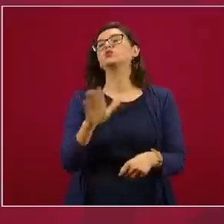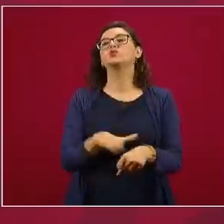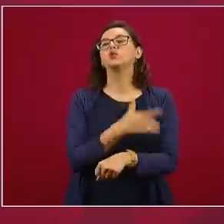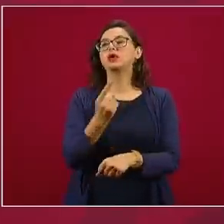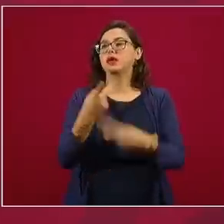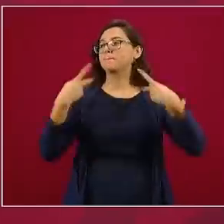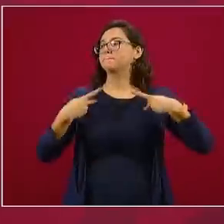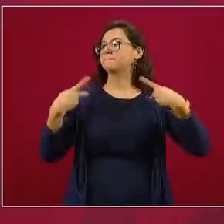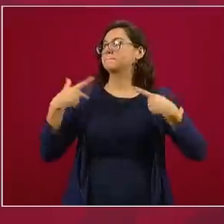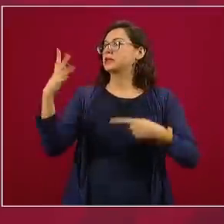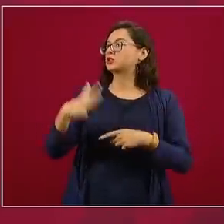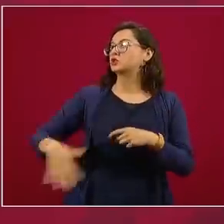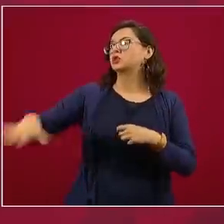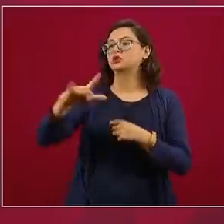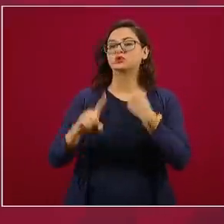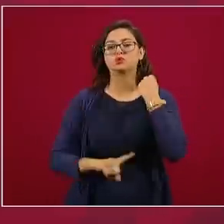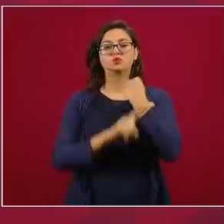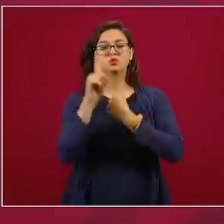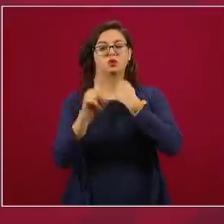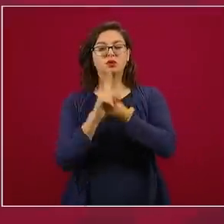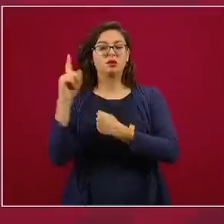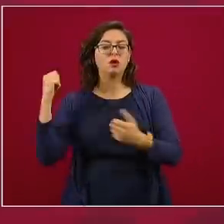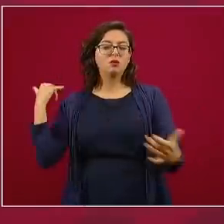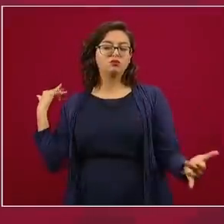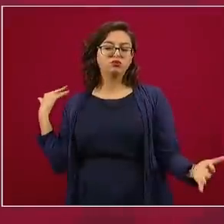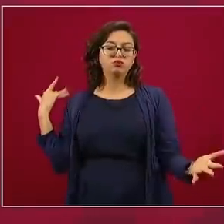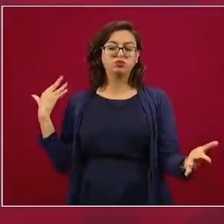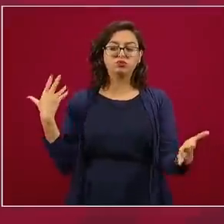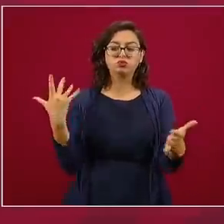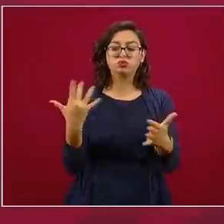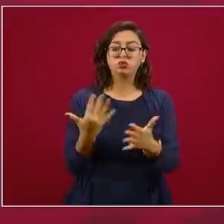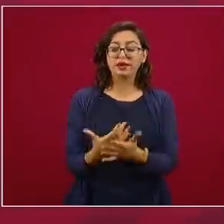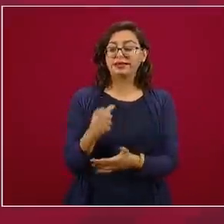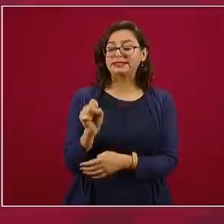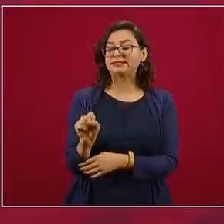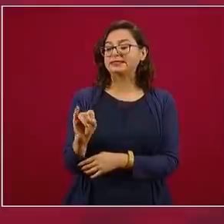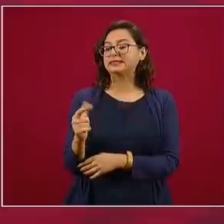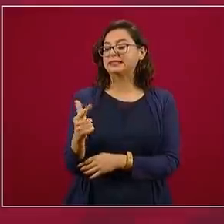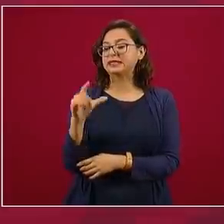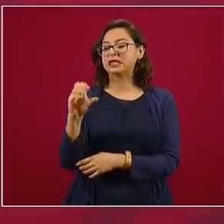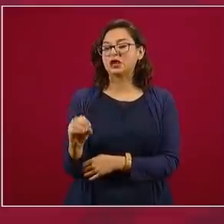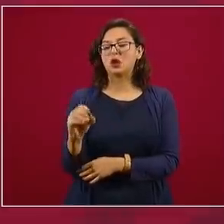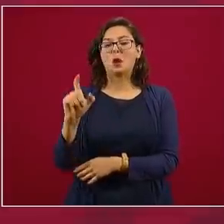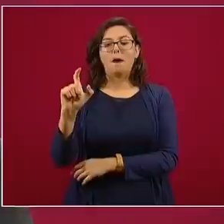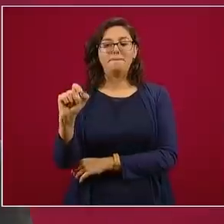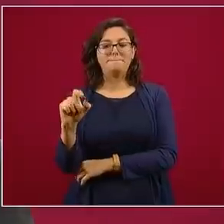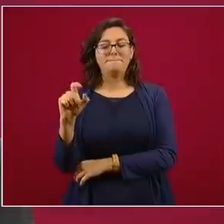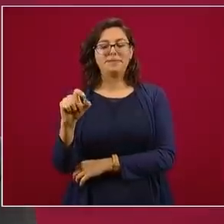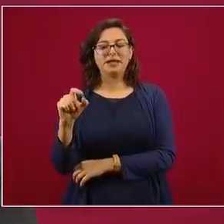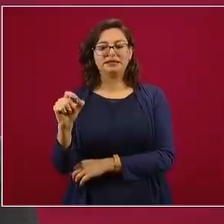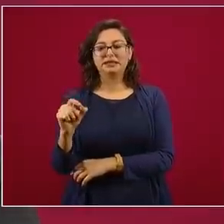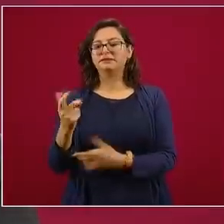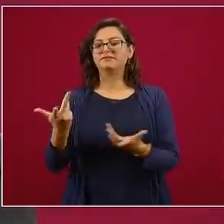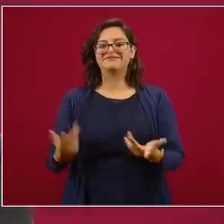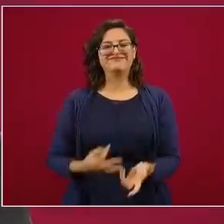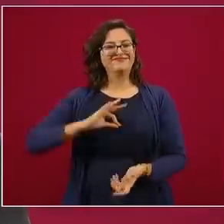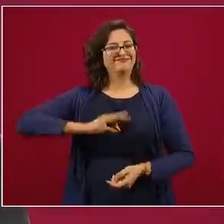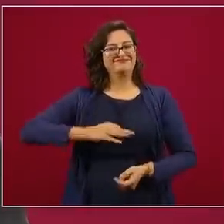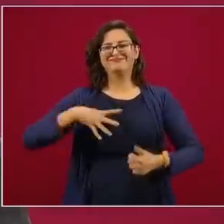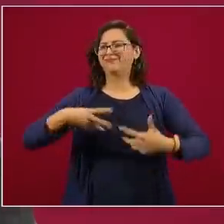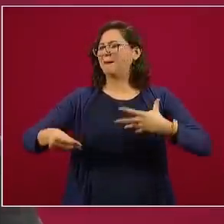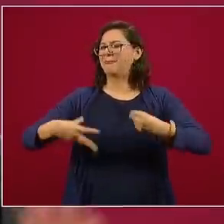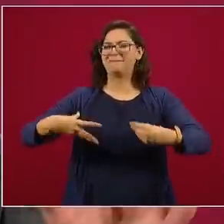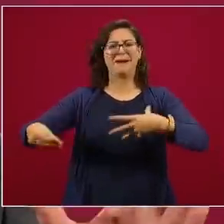población hasta el siglo XX habían sido dominantes las enfermedades